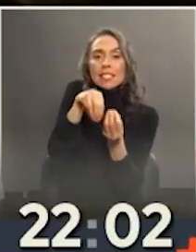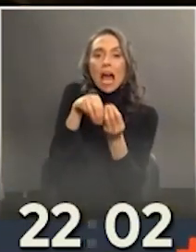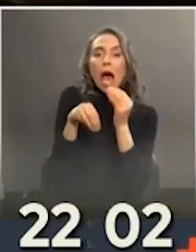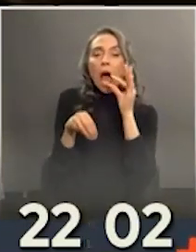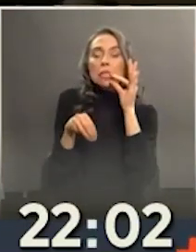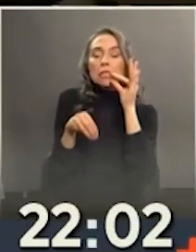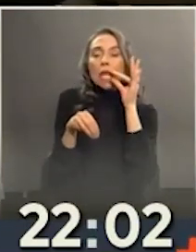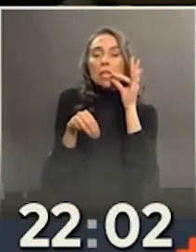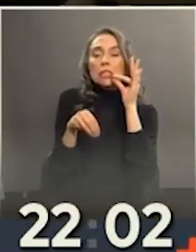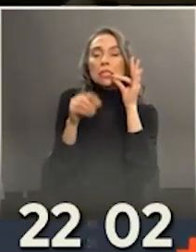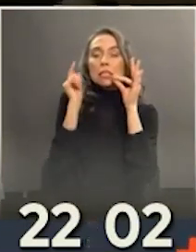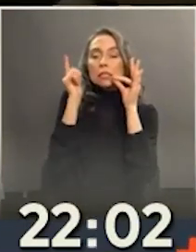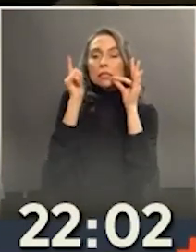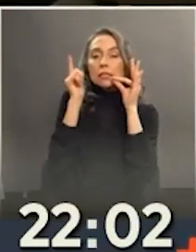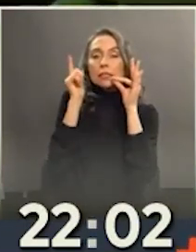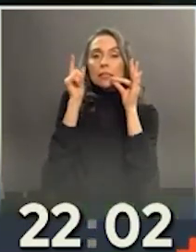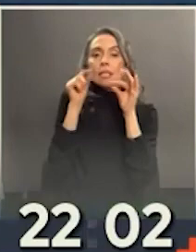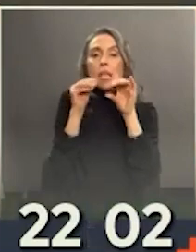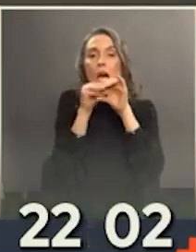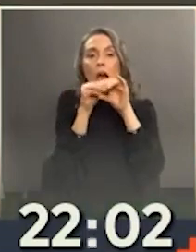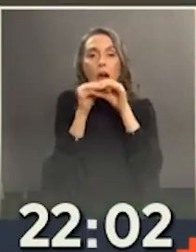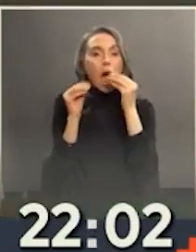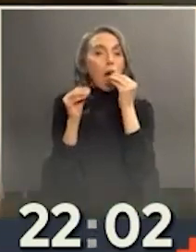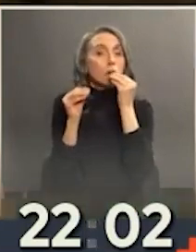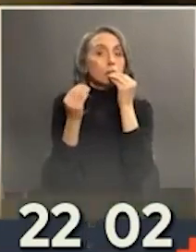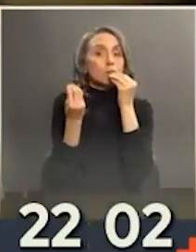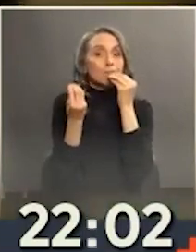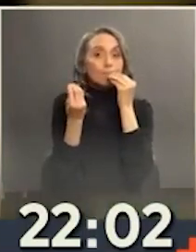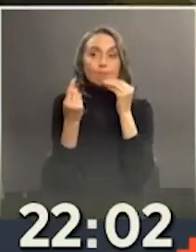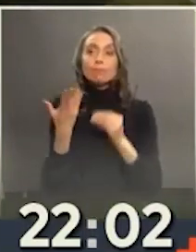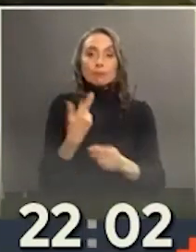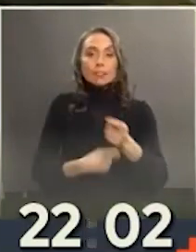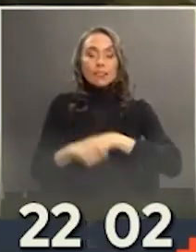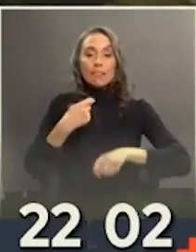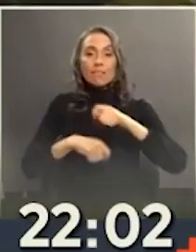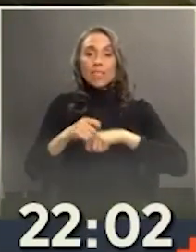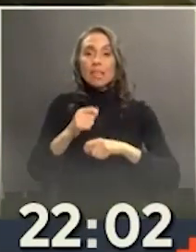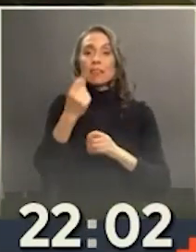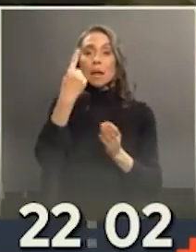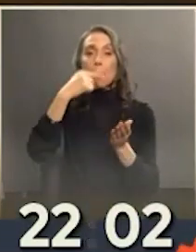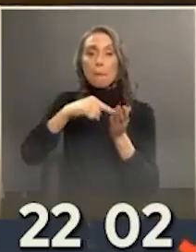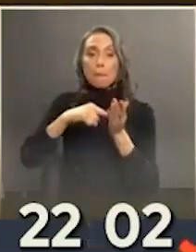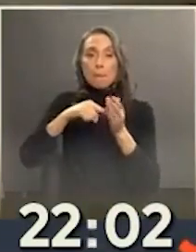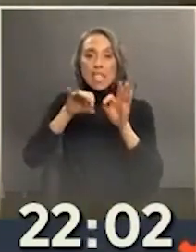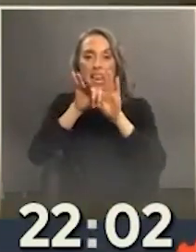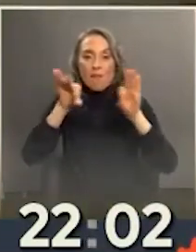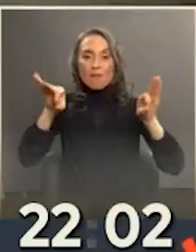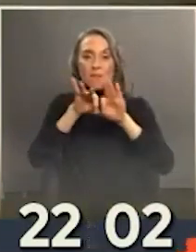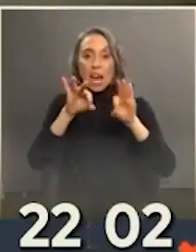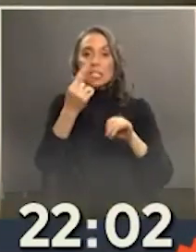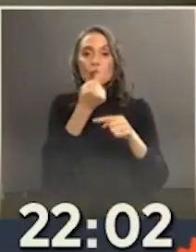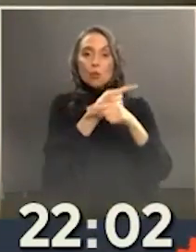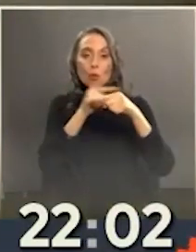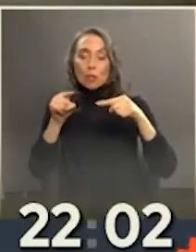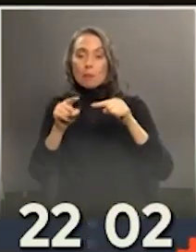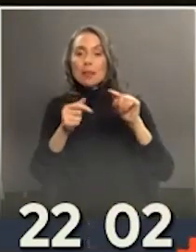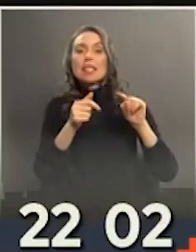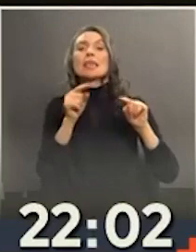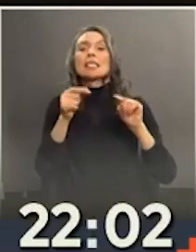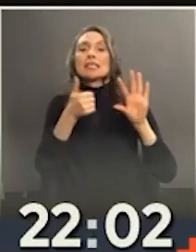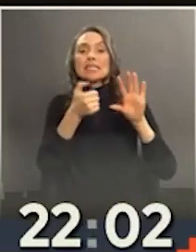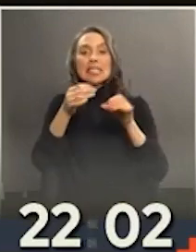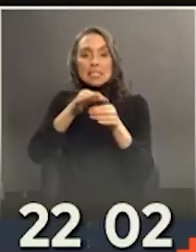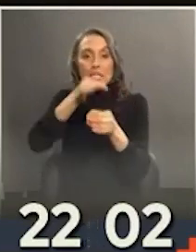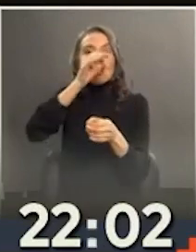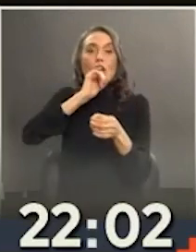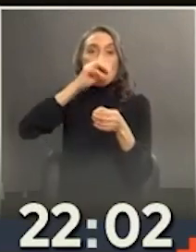la galleta y el momento volador. Ya están vendiendo unos 1,000 barquillos a la semana y 600 conos. Tan